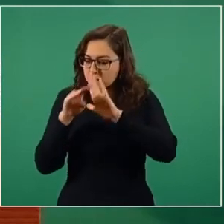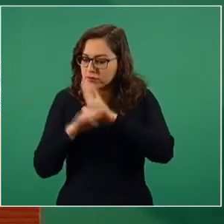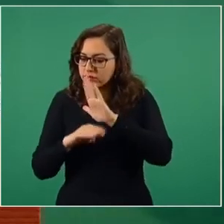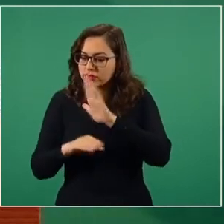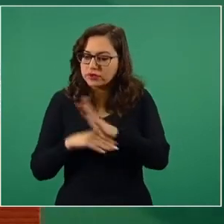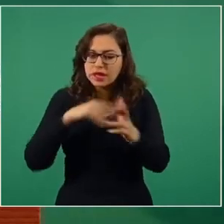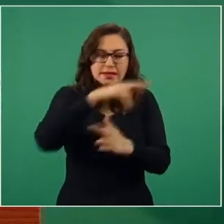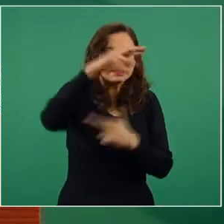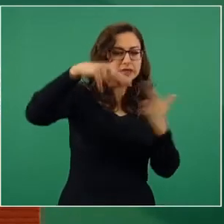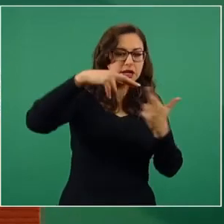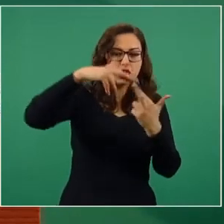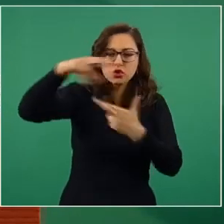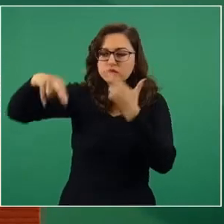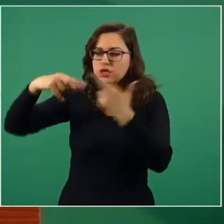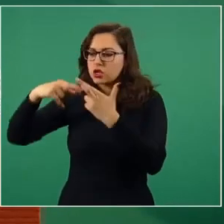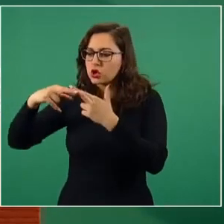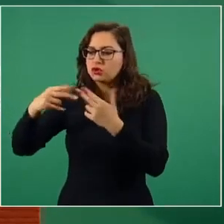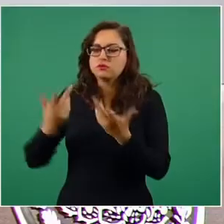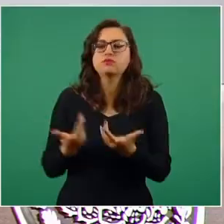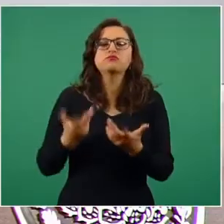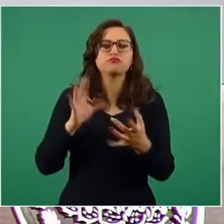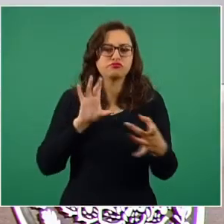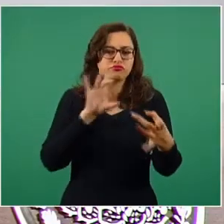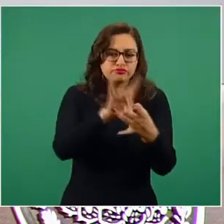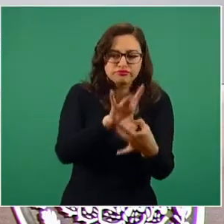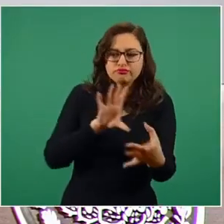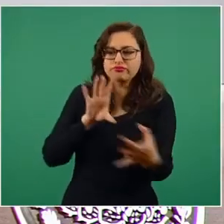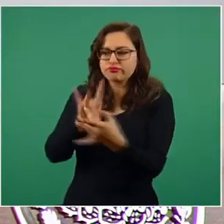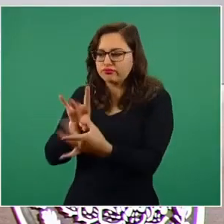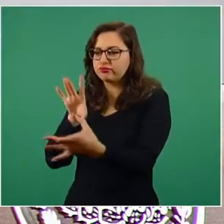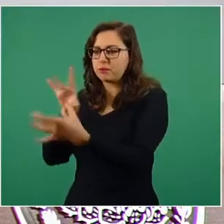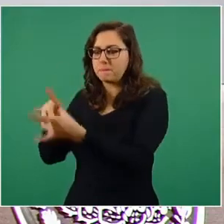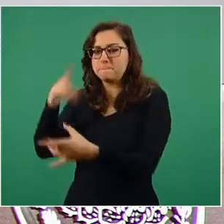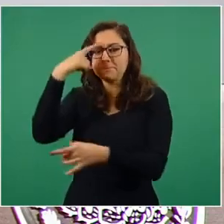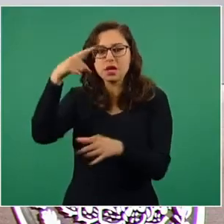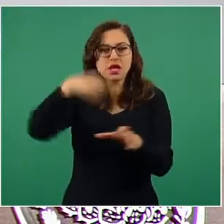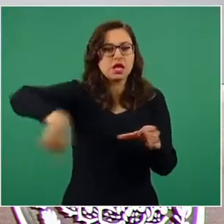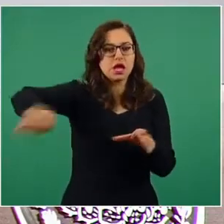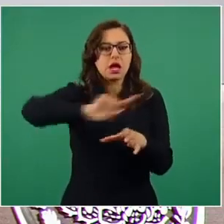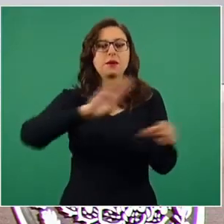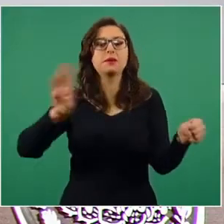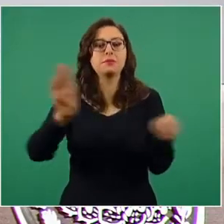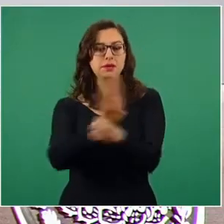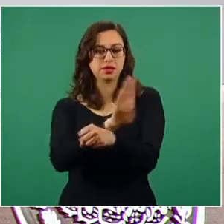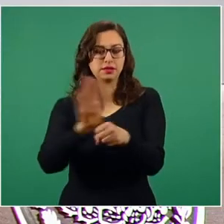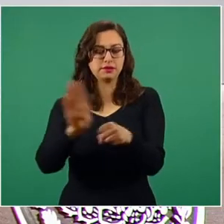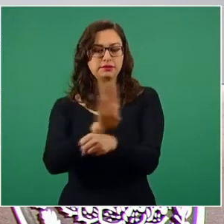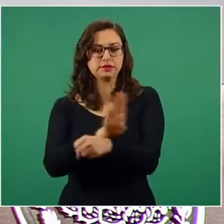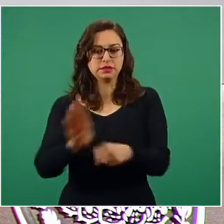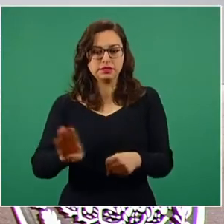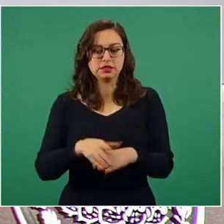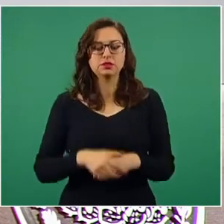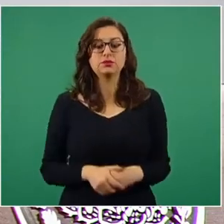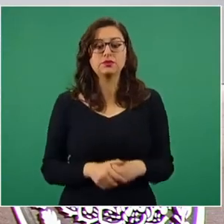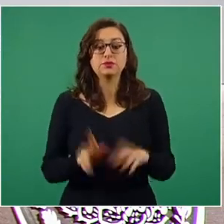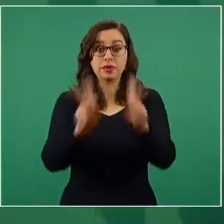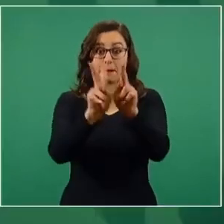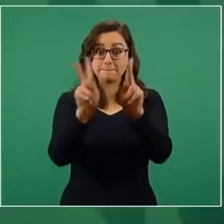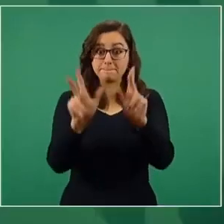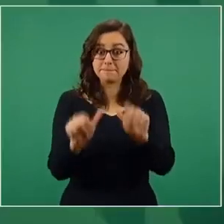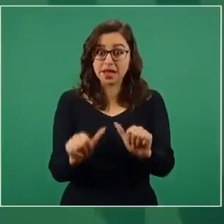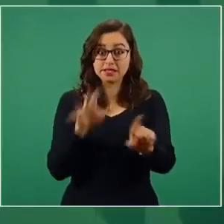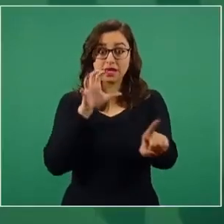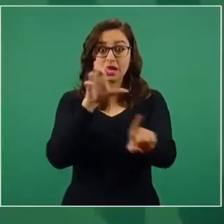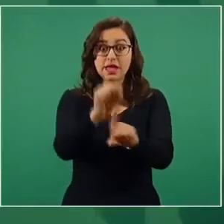beneficio de quienes habitan esos lugares. El proceso de construcción de la paz inicia en las